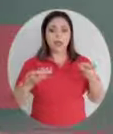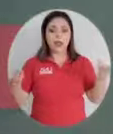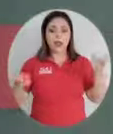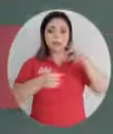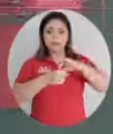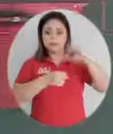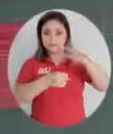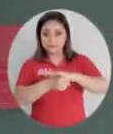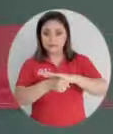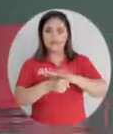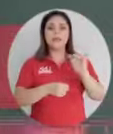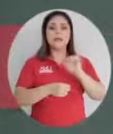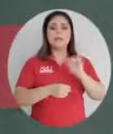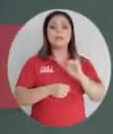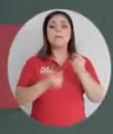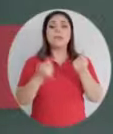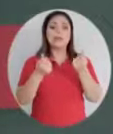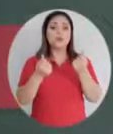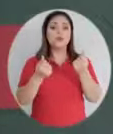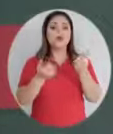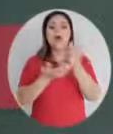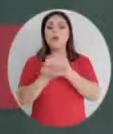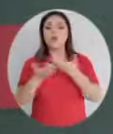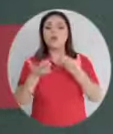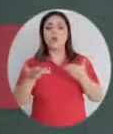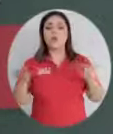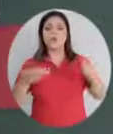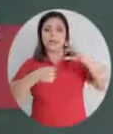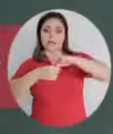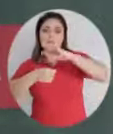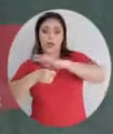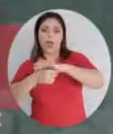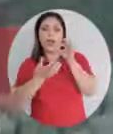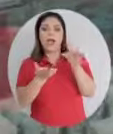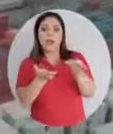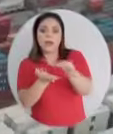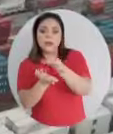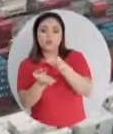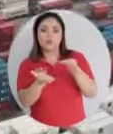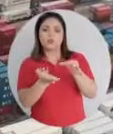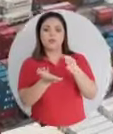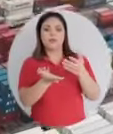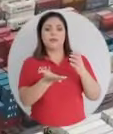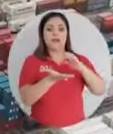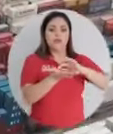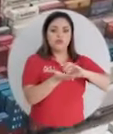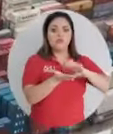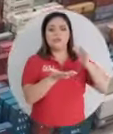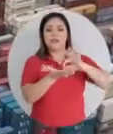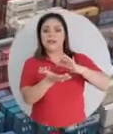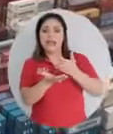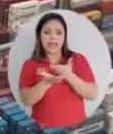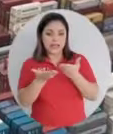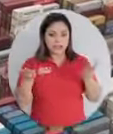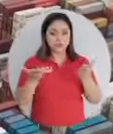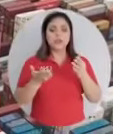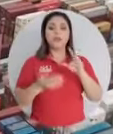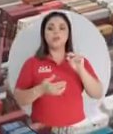insumos agropecuarios y el aumento en el precio de ciertos productos agrícolas, granos principalmente, que a su vez